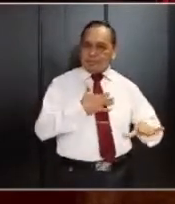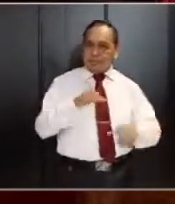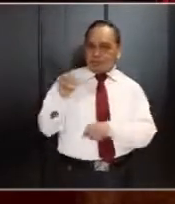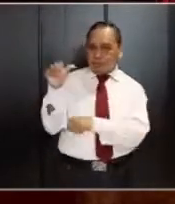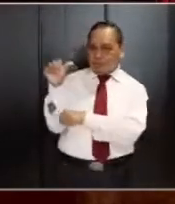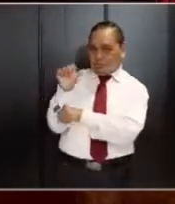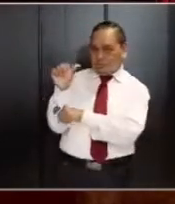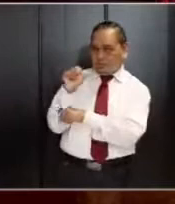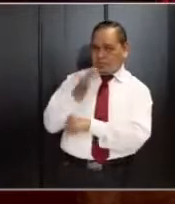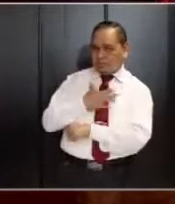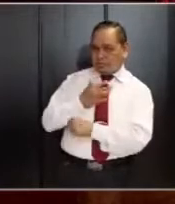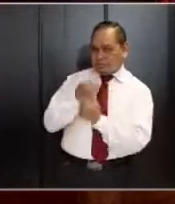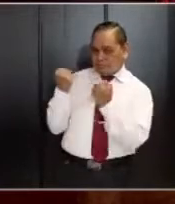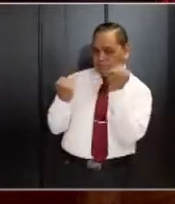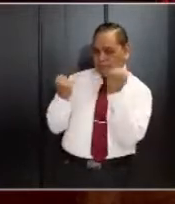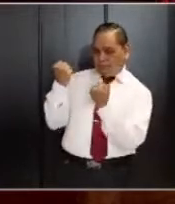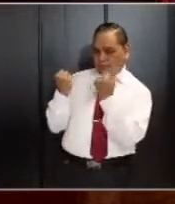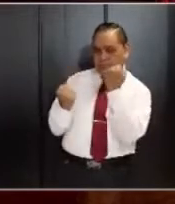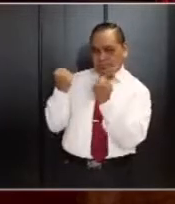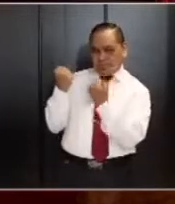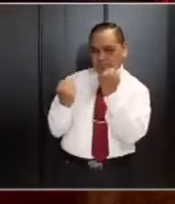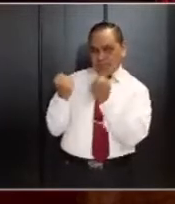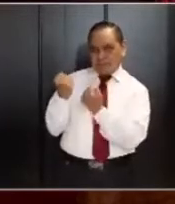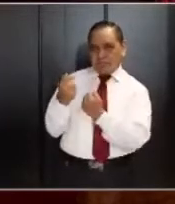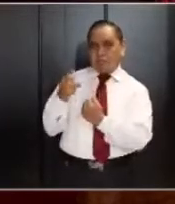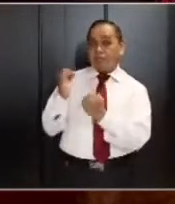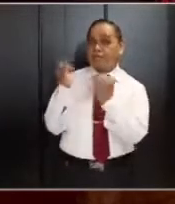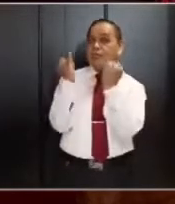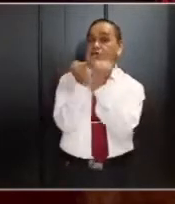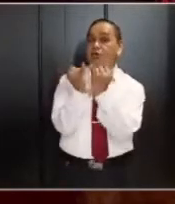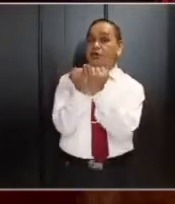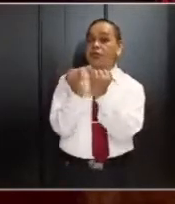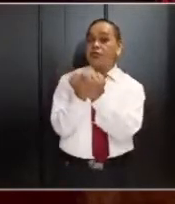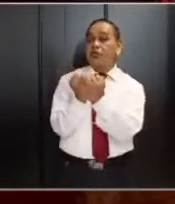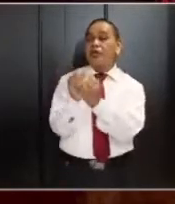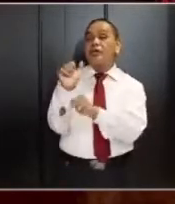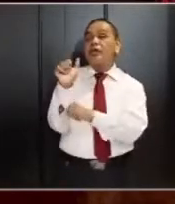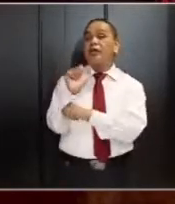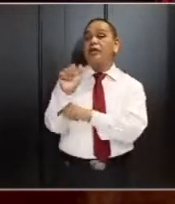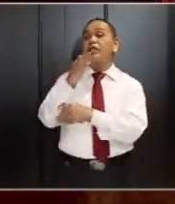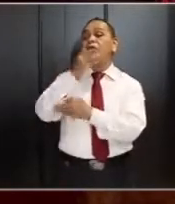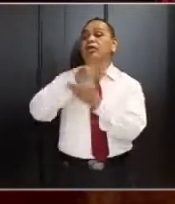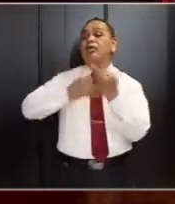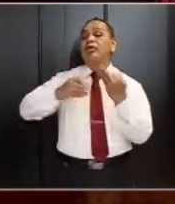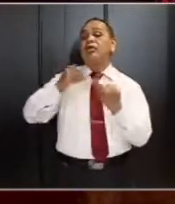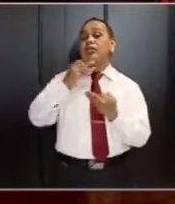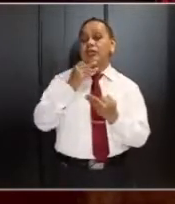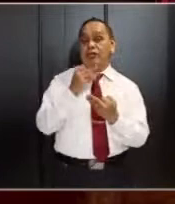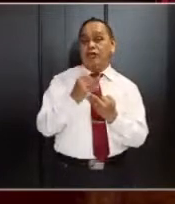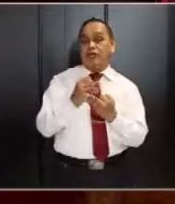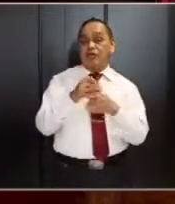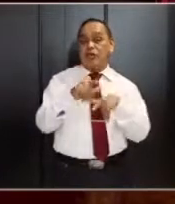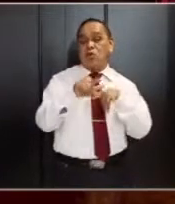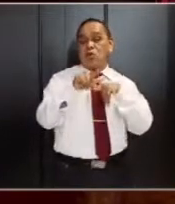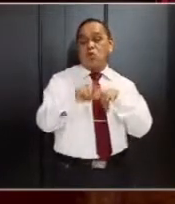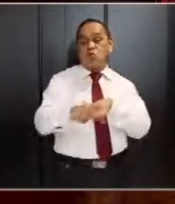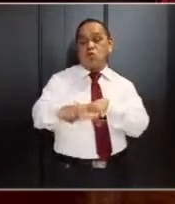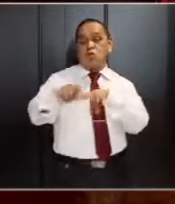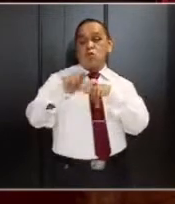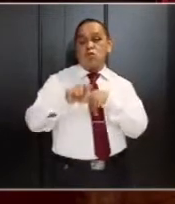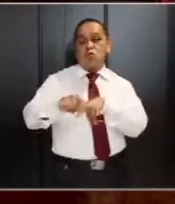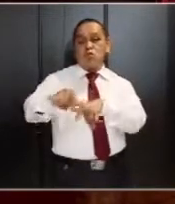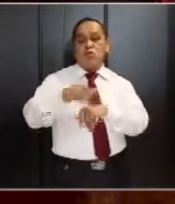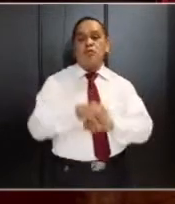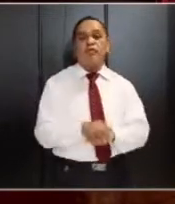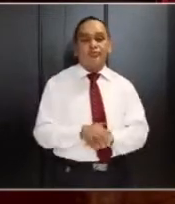personal como está, que además pues los carros que tenía los usamos entre todos porque se llevaron todos los coches, las